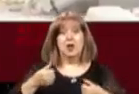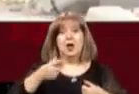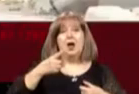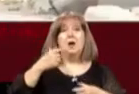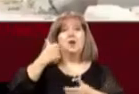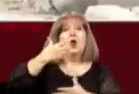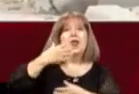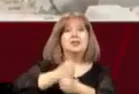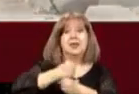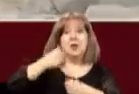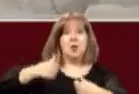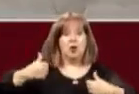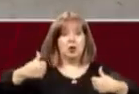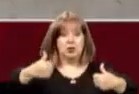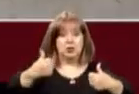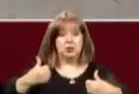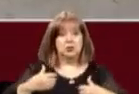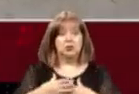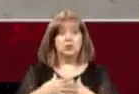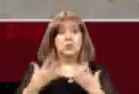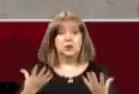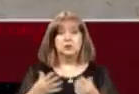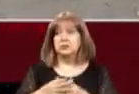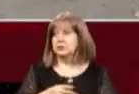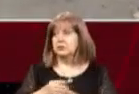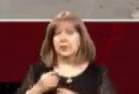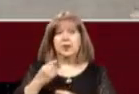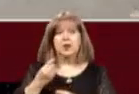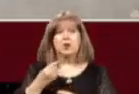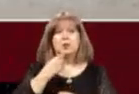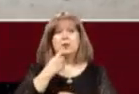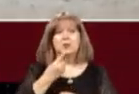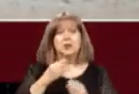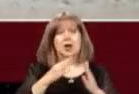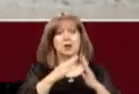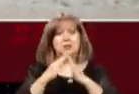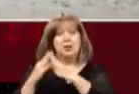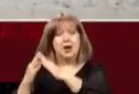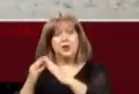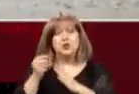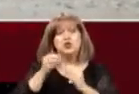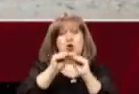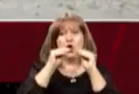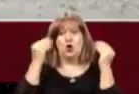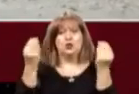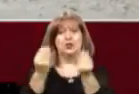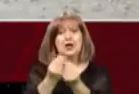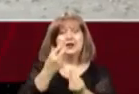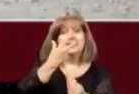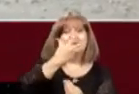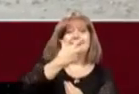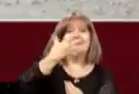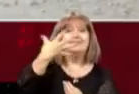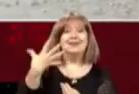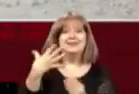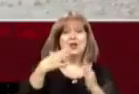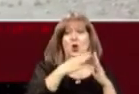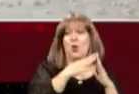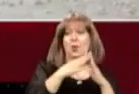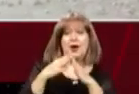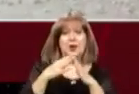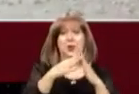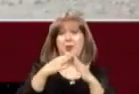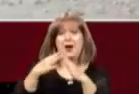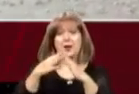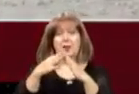paradas. No tengo el número exacto, pero son 35 barrios los que componen La Favorita. O sea, es una ciudad dentro de la ciudad. Es que somos muchísimos.